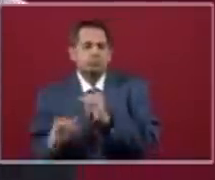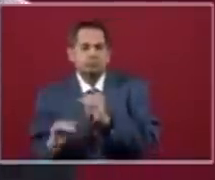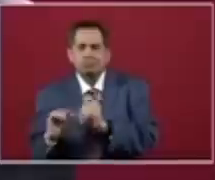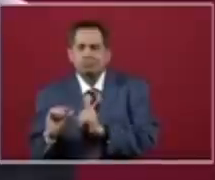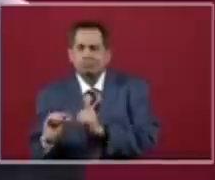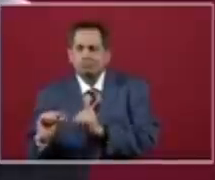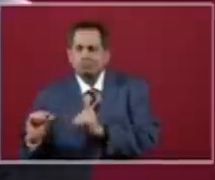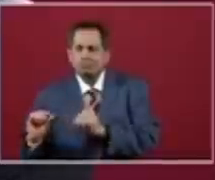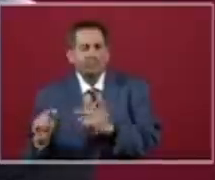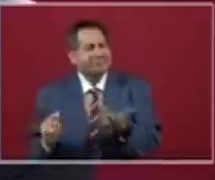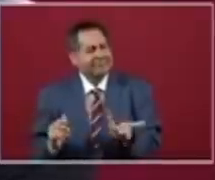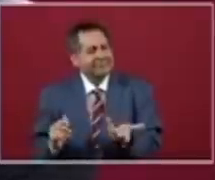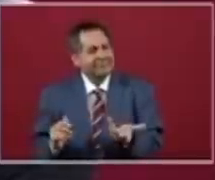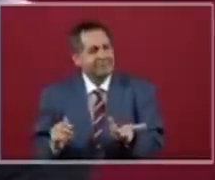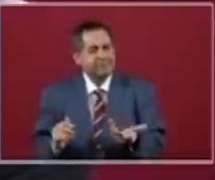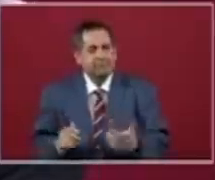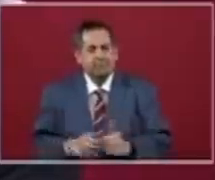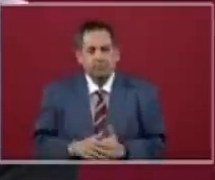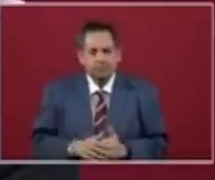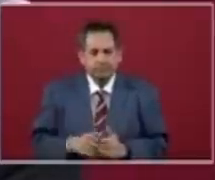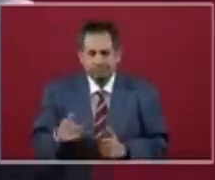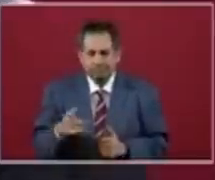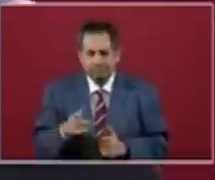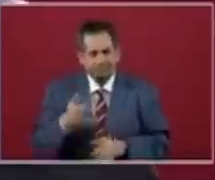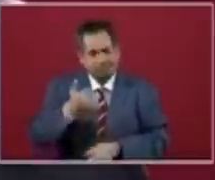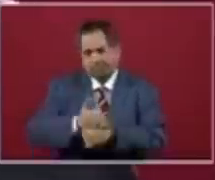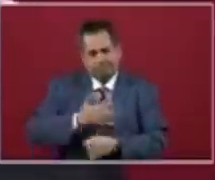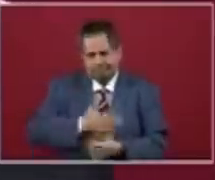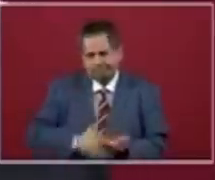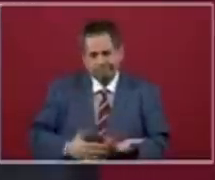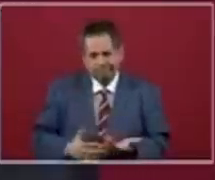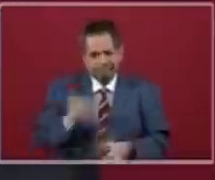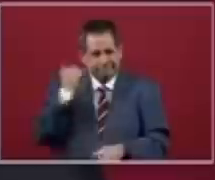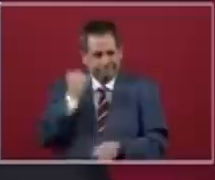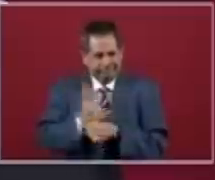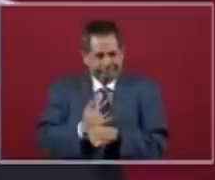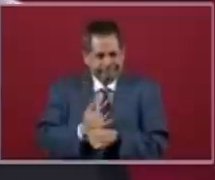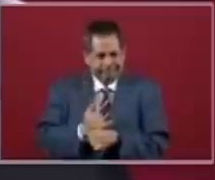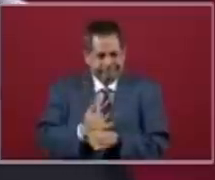Una cosa no solo injusta, inhumana.